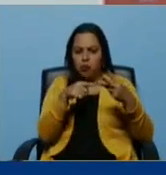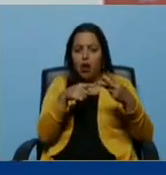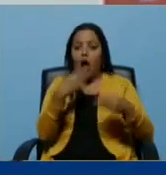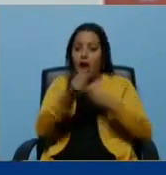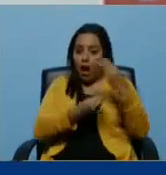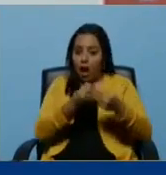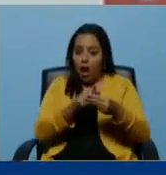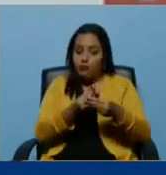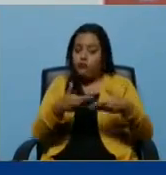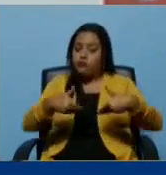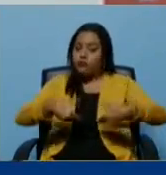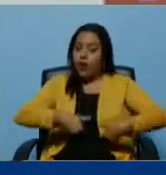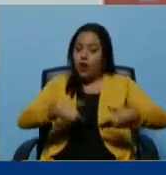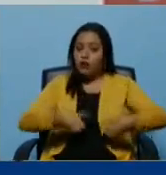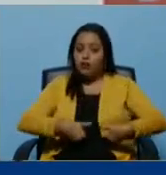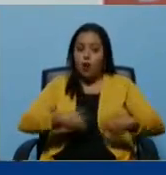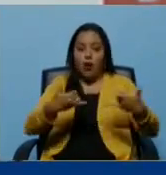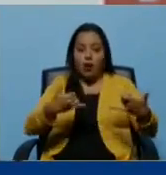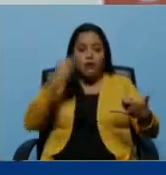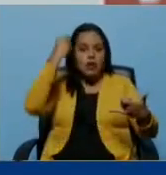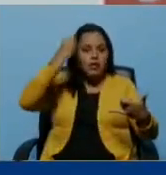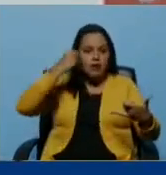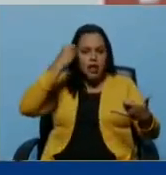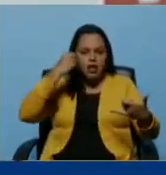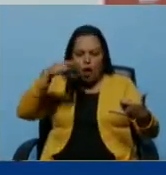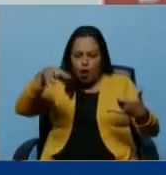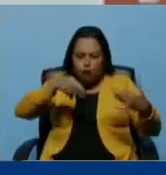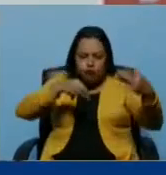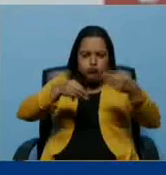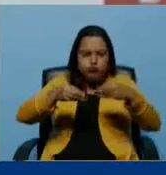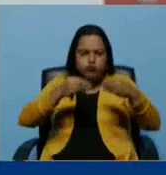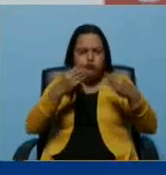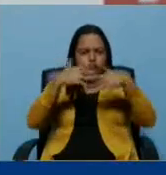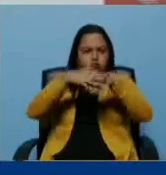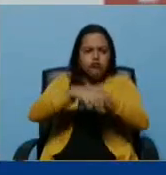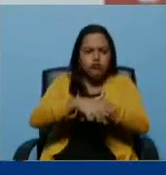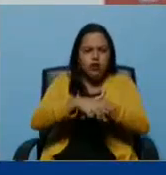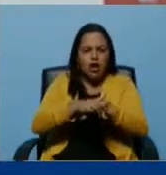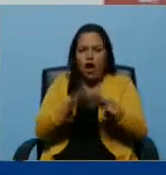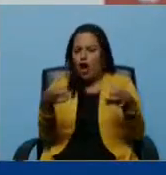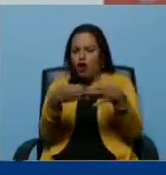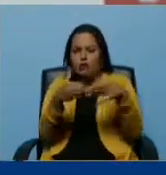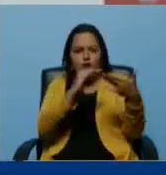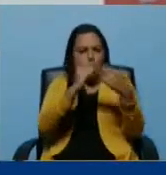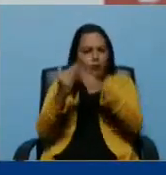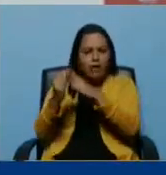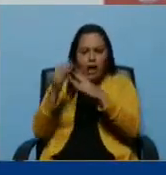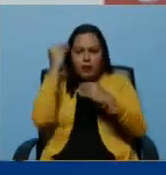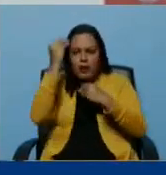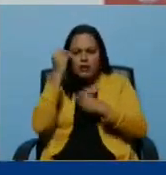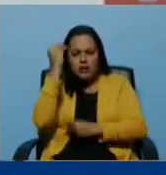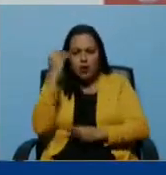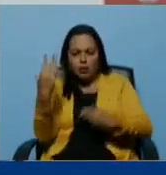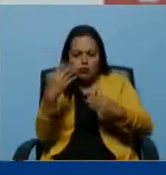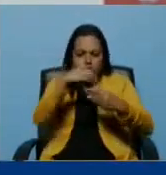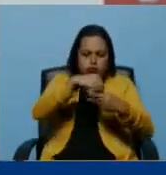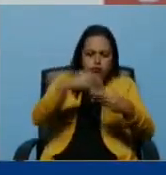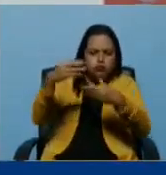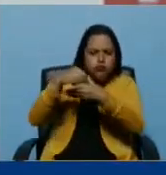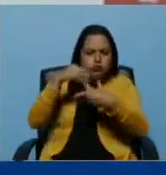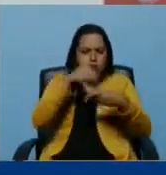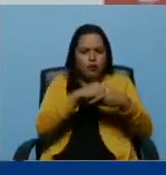Hagamos el gran esfuerzo de pensamiento colectivo, el intelectual colectivo que somos, para